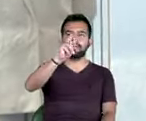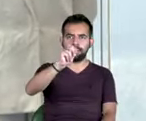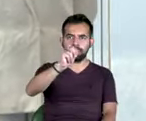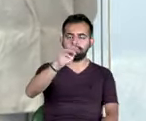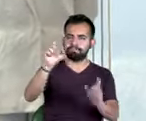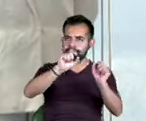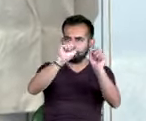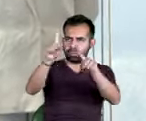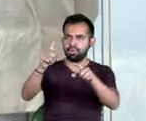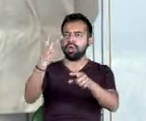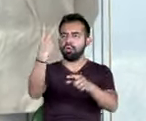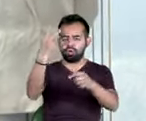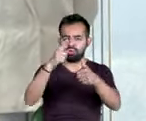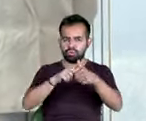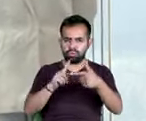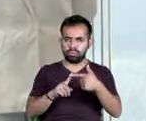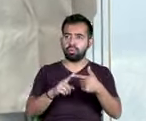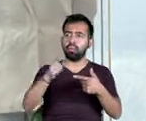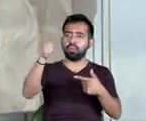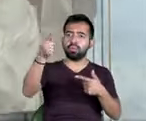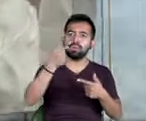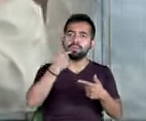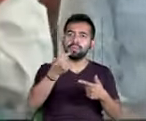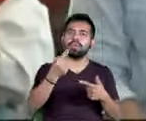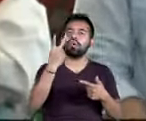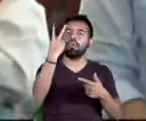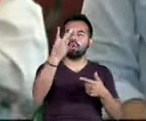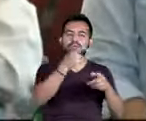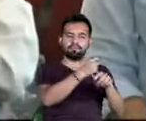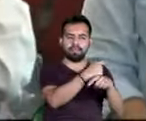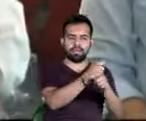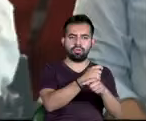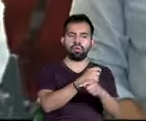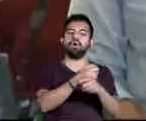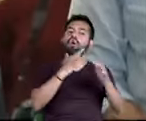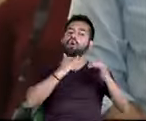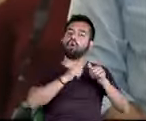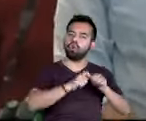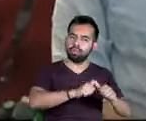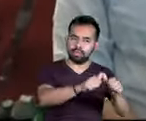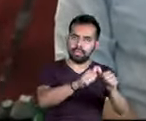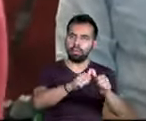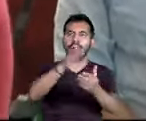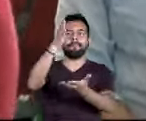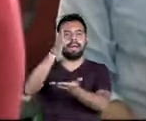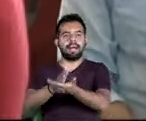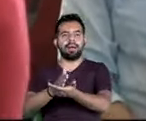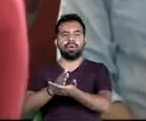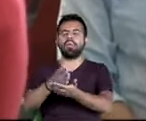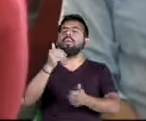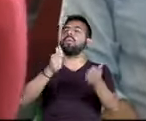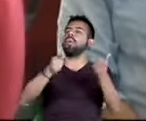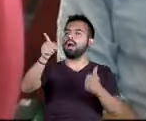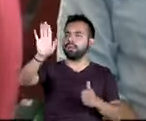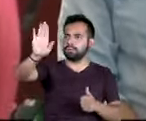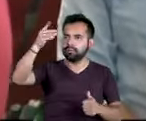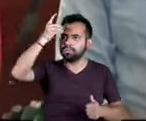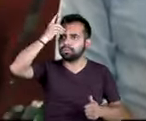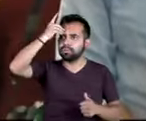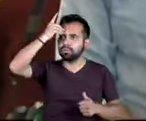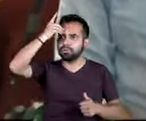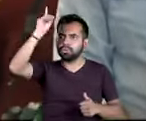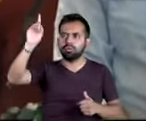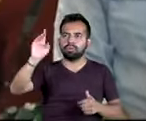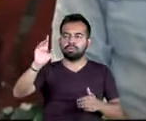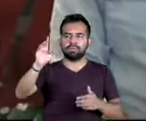Dos consultas. Usted ha planteado dos opciones para el metro, continuar o parar. ¿Por cuál se inclina usted? Si bien no está tomada la decisión, ¿por cuál se inclina